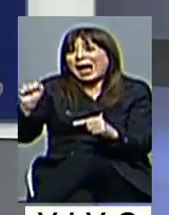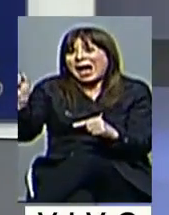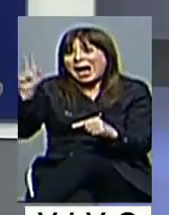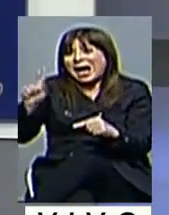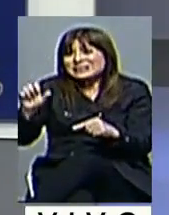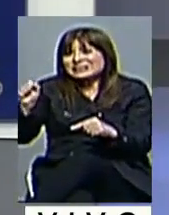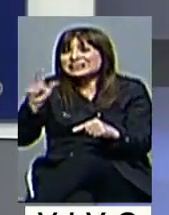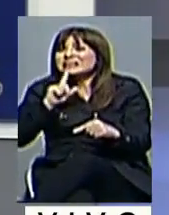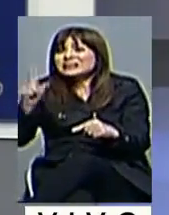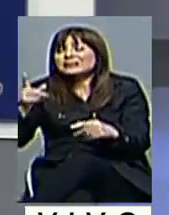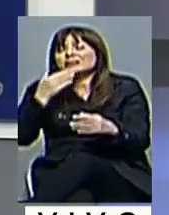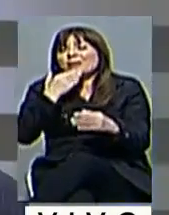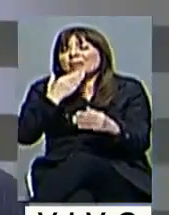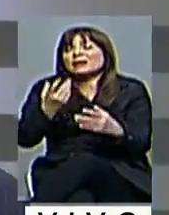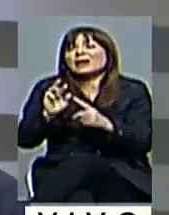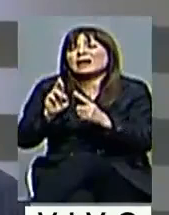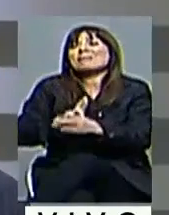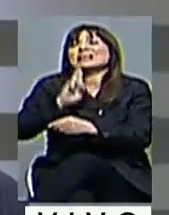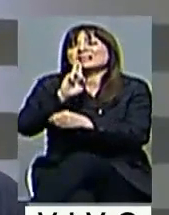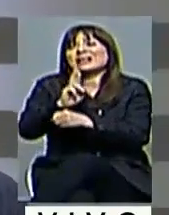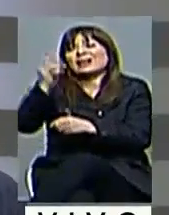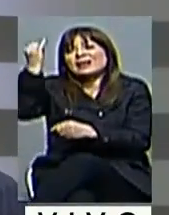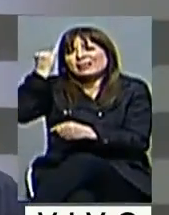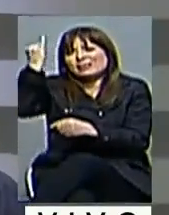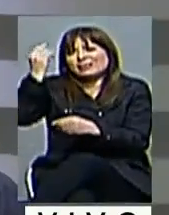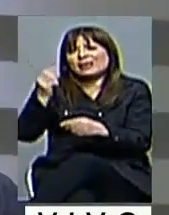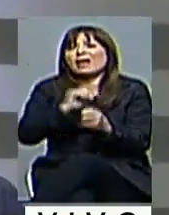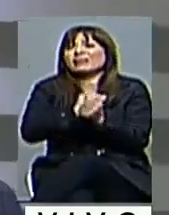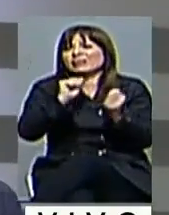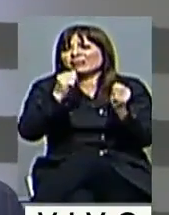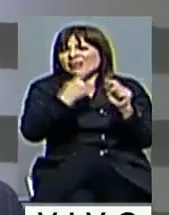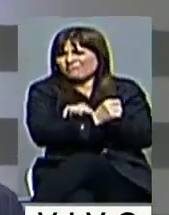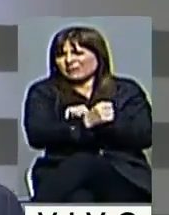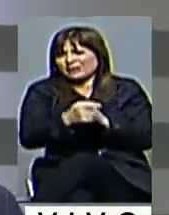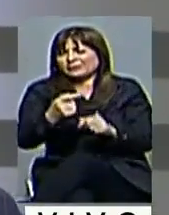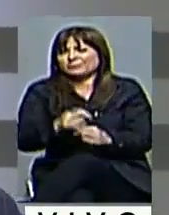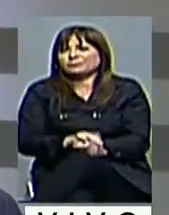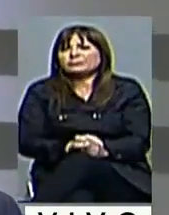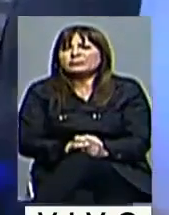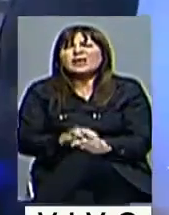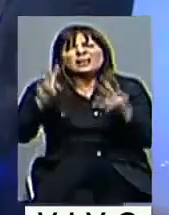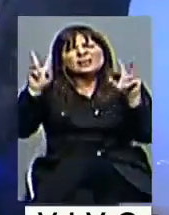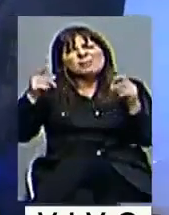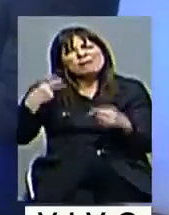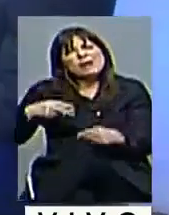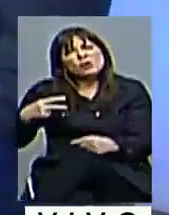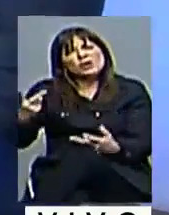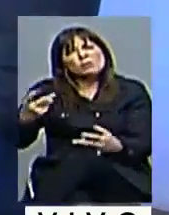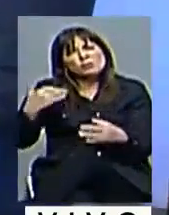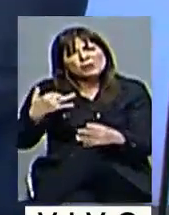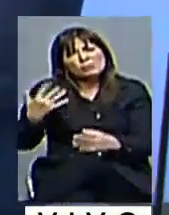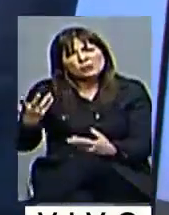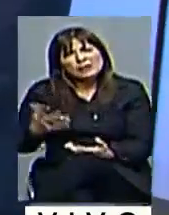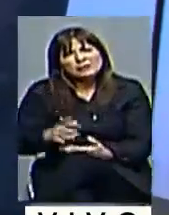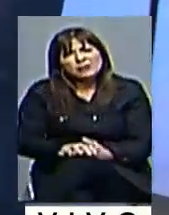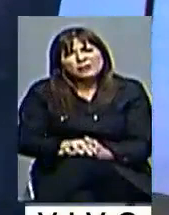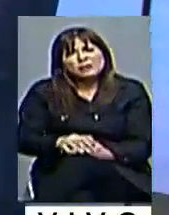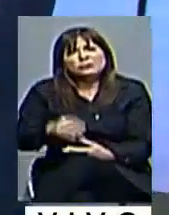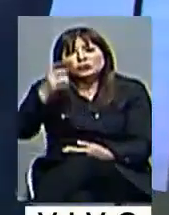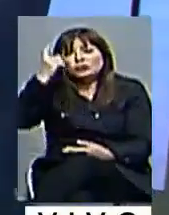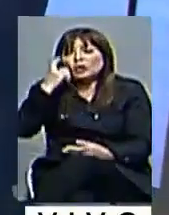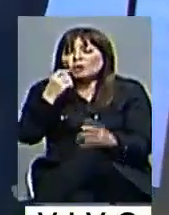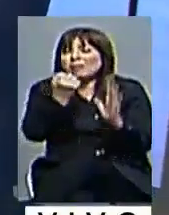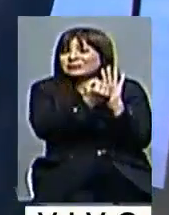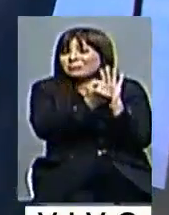completamente distintas. Tú lo dices en lo valórico. Ahora, ¿qué tan importantes son los temas valóricos? ¿En qué sentido? Porque a veces el tema valórico es más